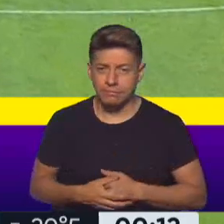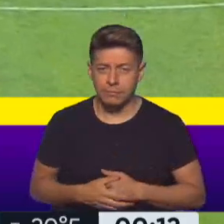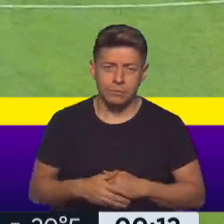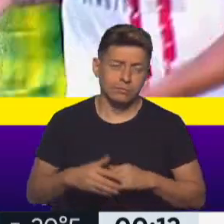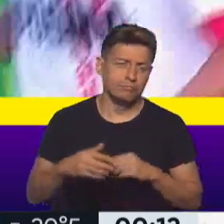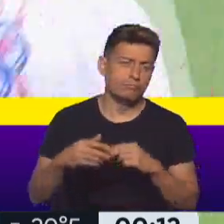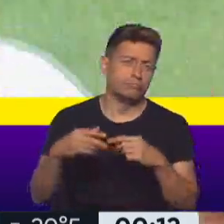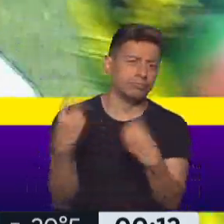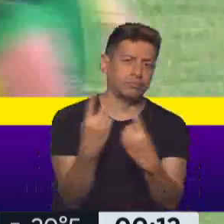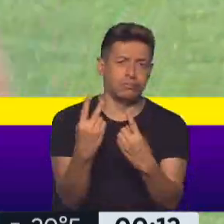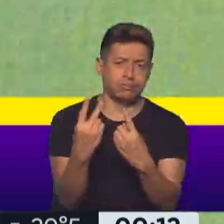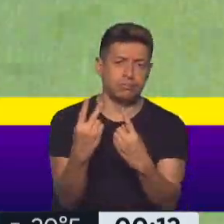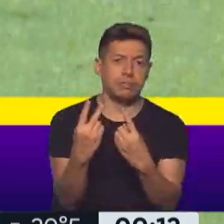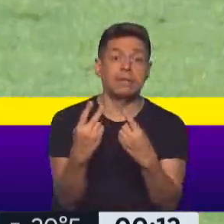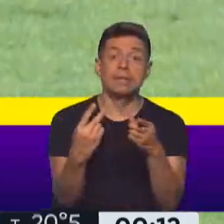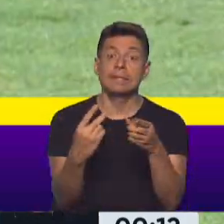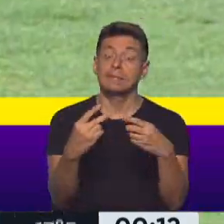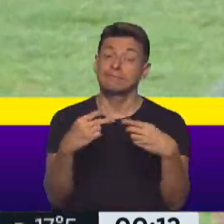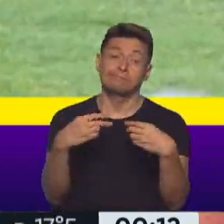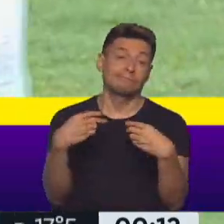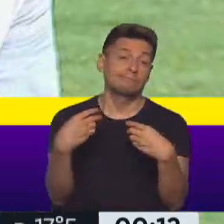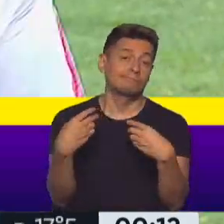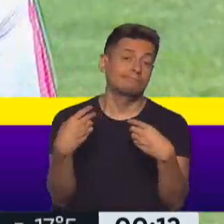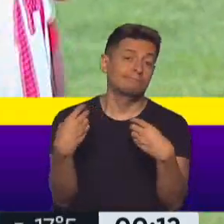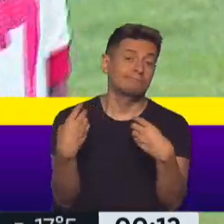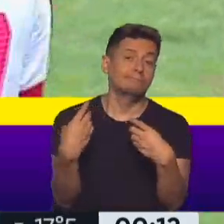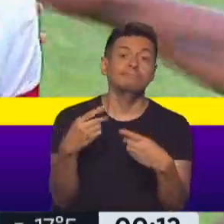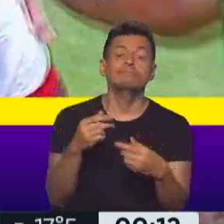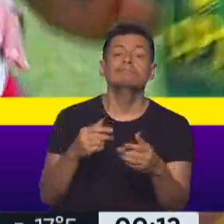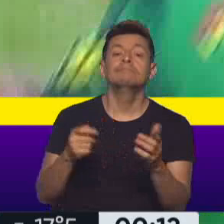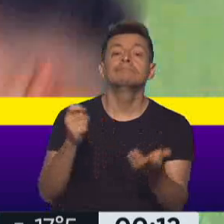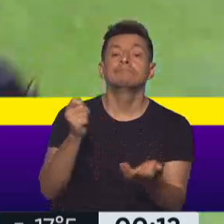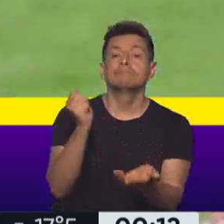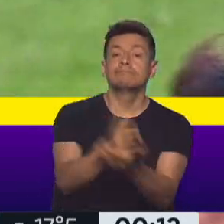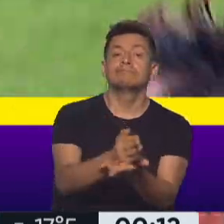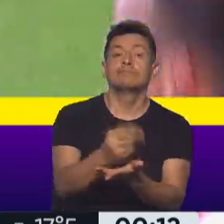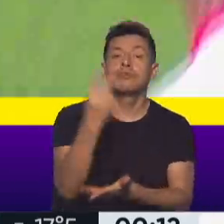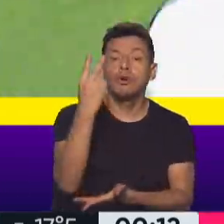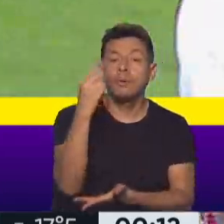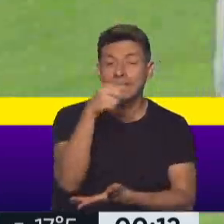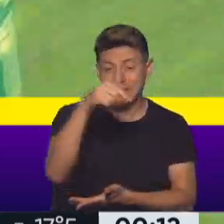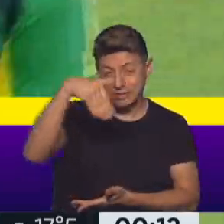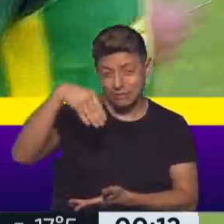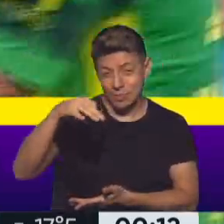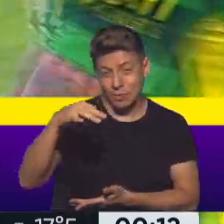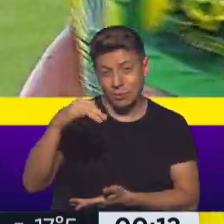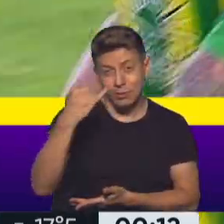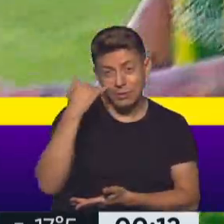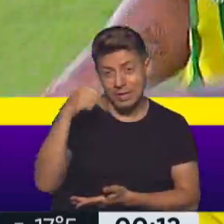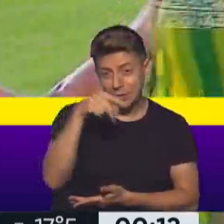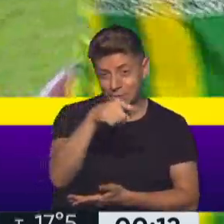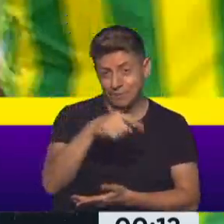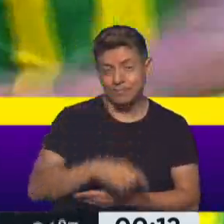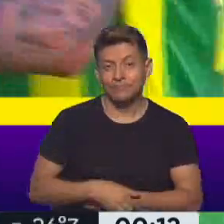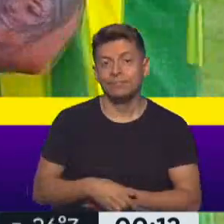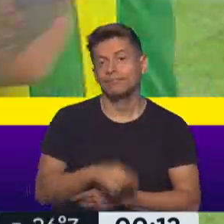1-2. Aquí está la segunda doble amonestación. Ahí está de Moyano, como decíamos. Y a partir de